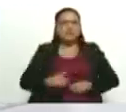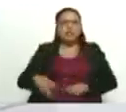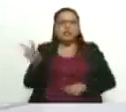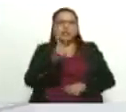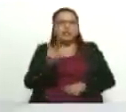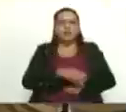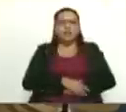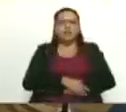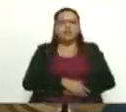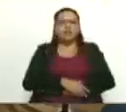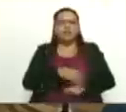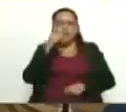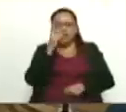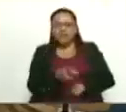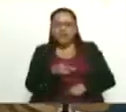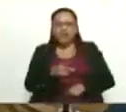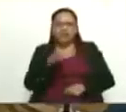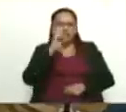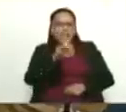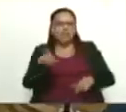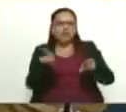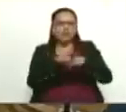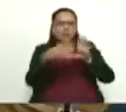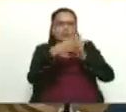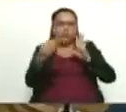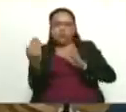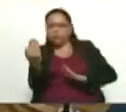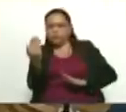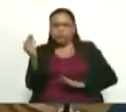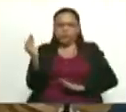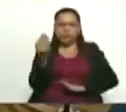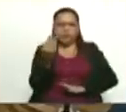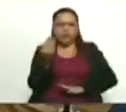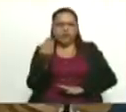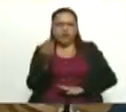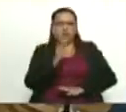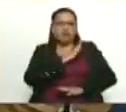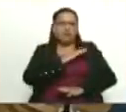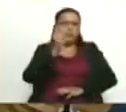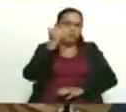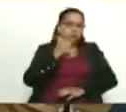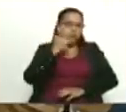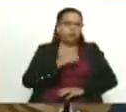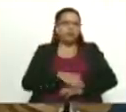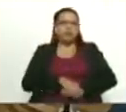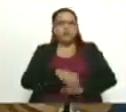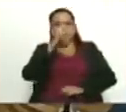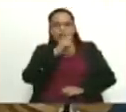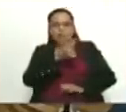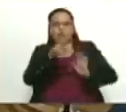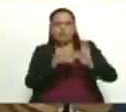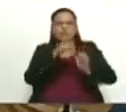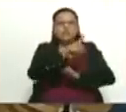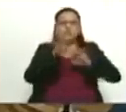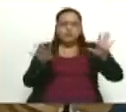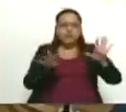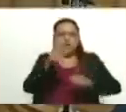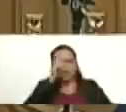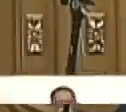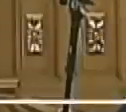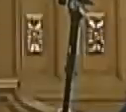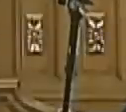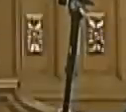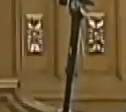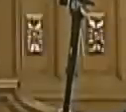Deberían verse en ese espejo, deberían verse en su propia imbecilidad del año 19, del año 20 y del año